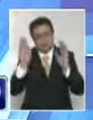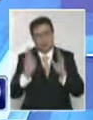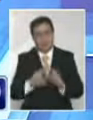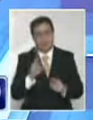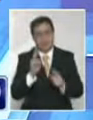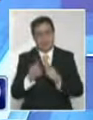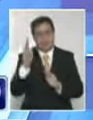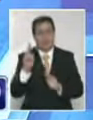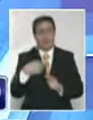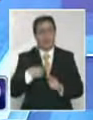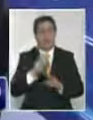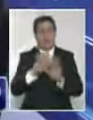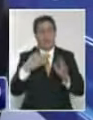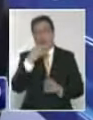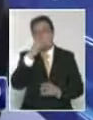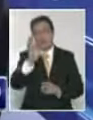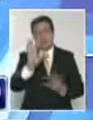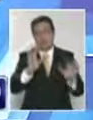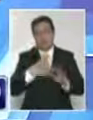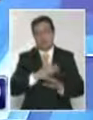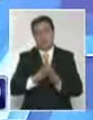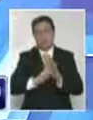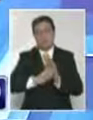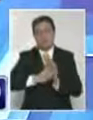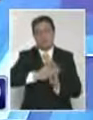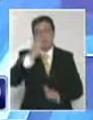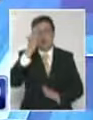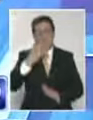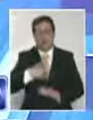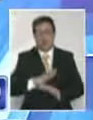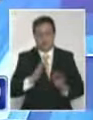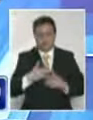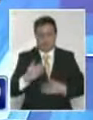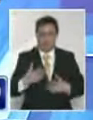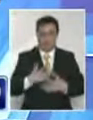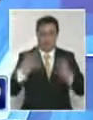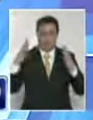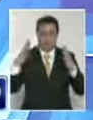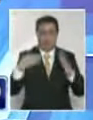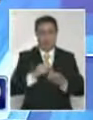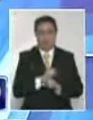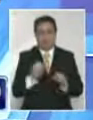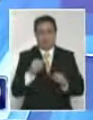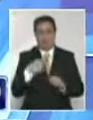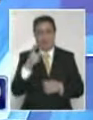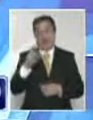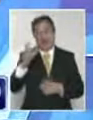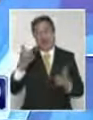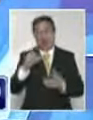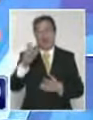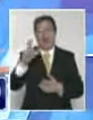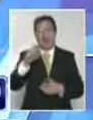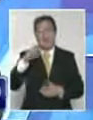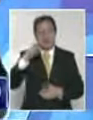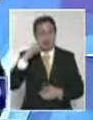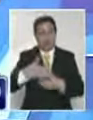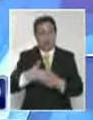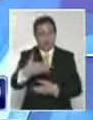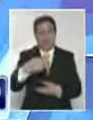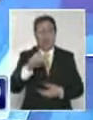le dije al editor, yo me voy, y me fui. O sea, me dio espanto, porque la verdad es que el Mercurio, claro, te aguachaba, te ponía